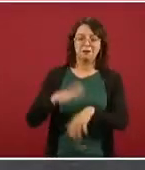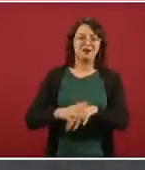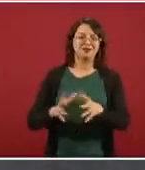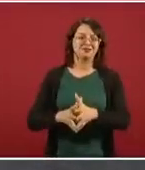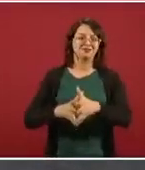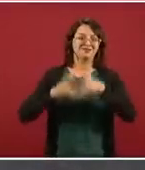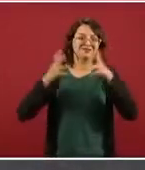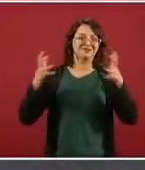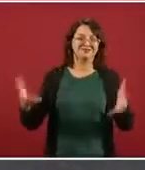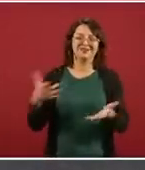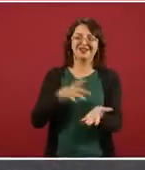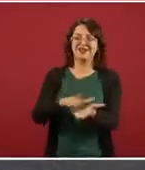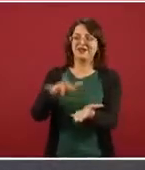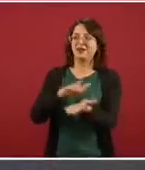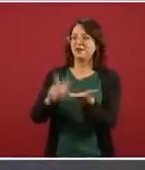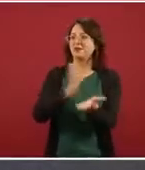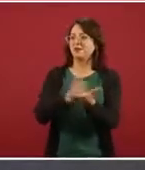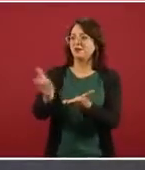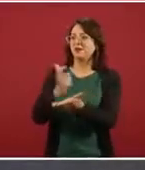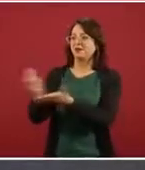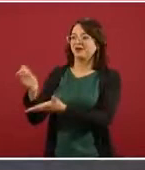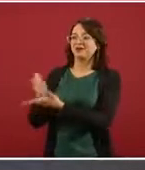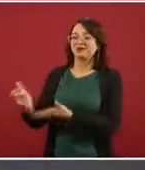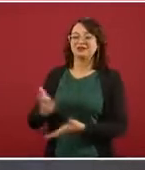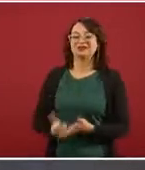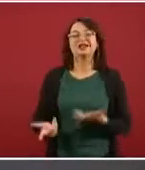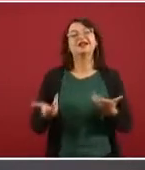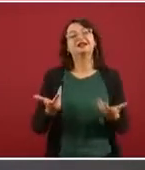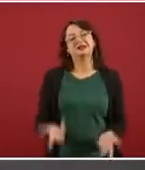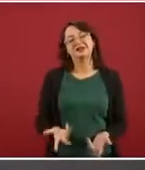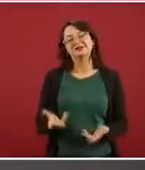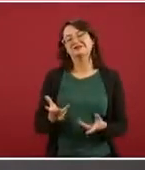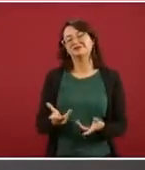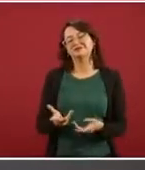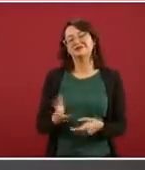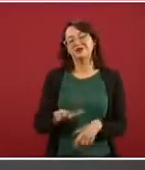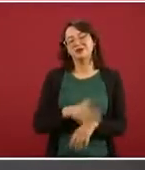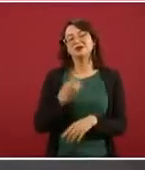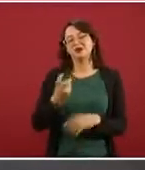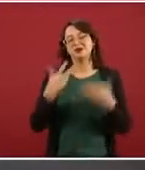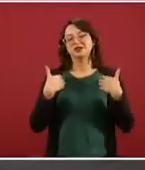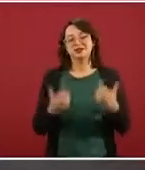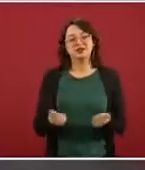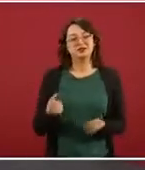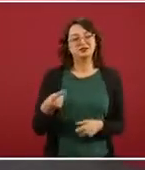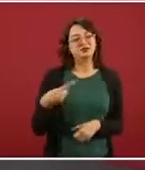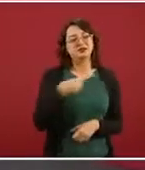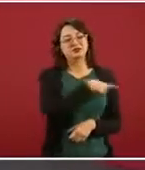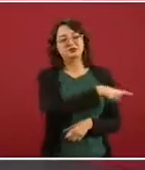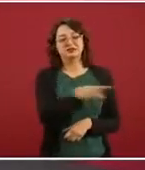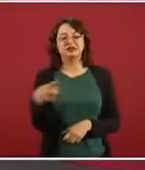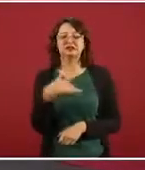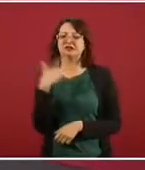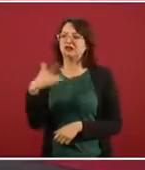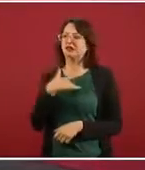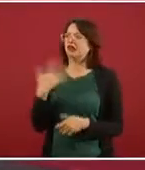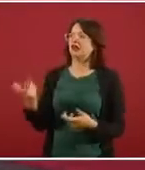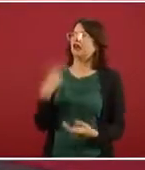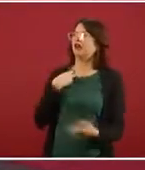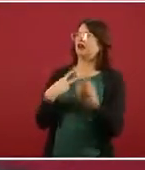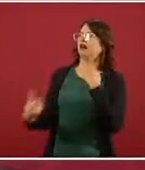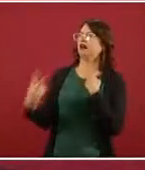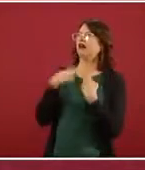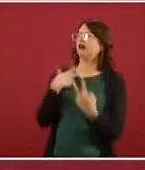eso la comprensión a quienes se sienten afectados, ¿no? Porque hay una reducción